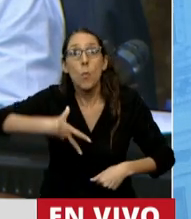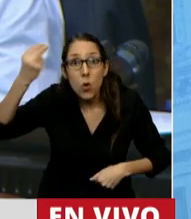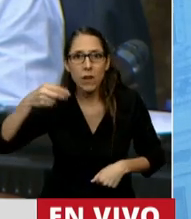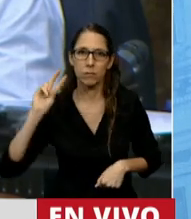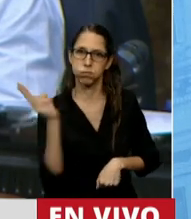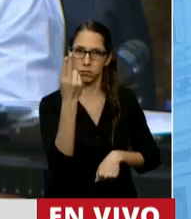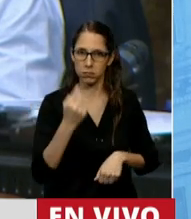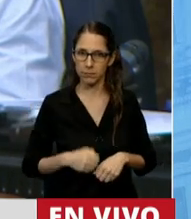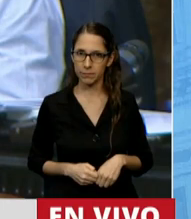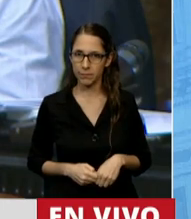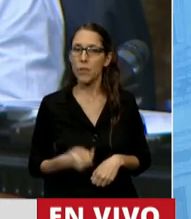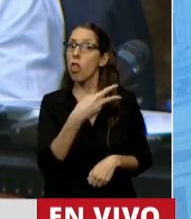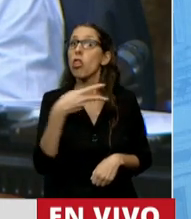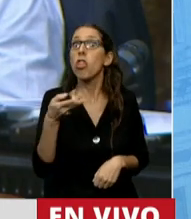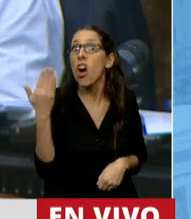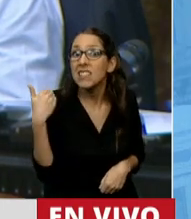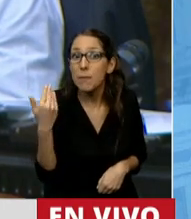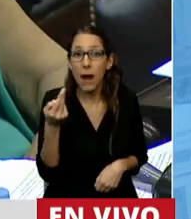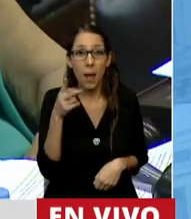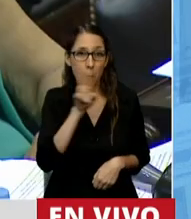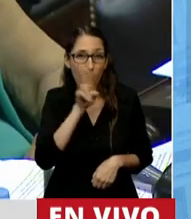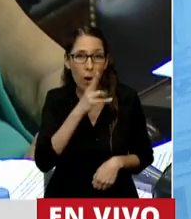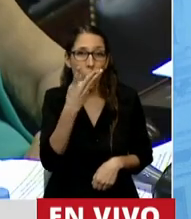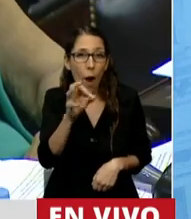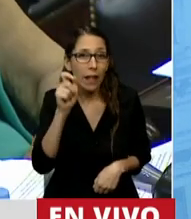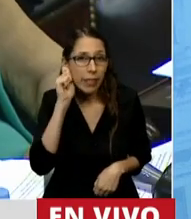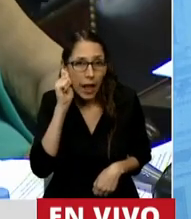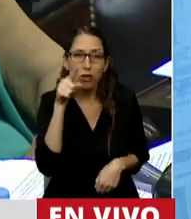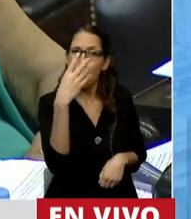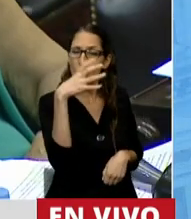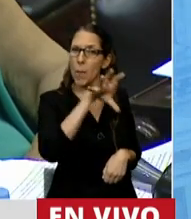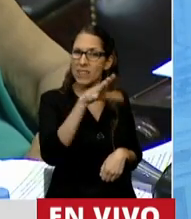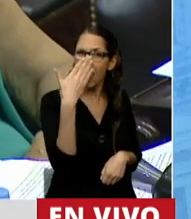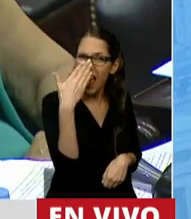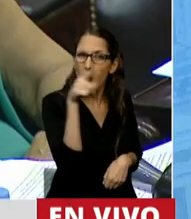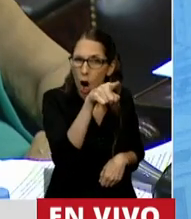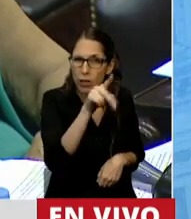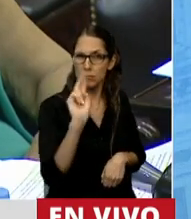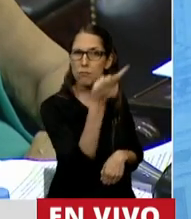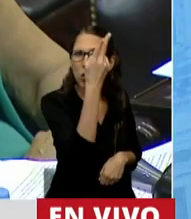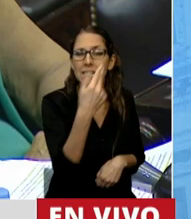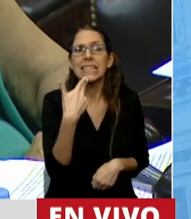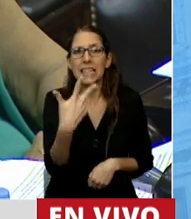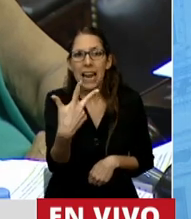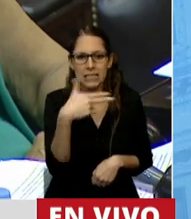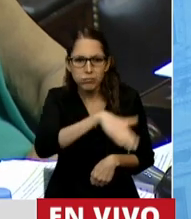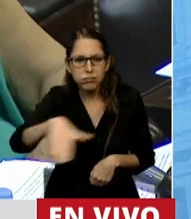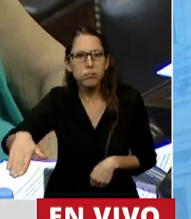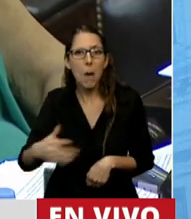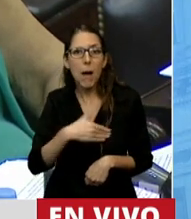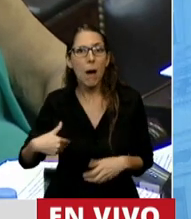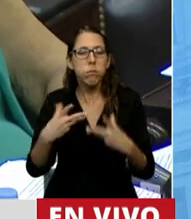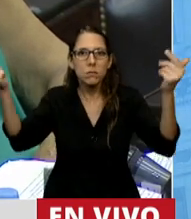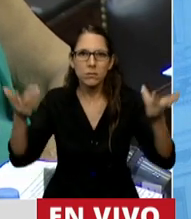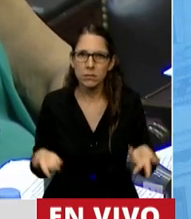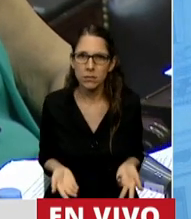matarnos. Hace 2 semanas se murió una mujer de 40 años en Córdoba. 3 hijos dejó, 3 huérfanos.